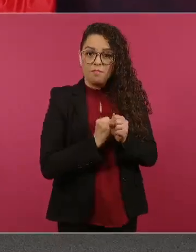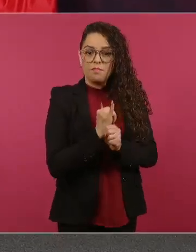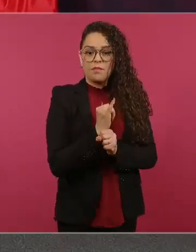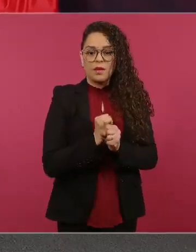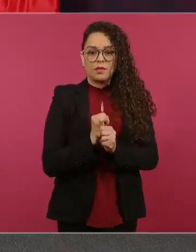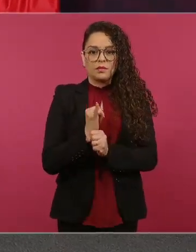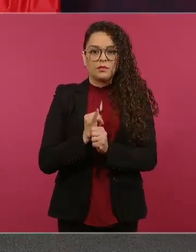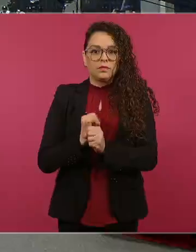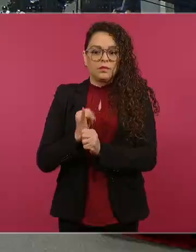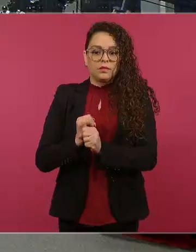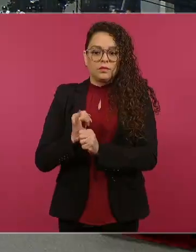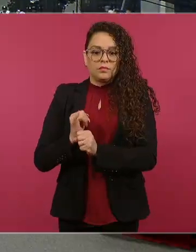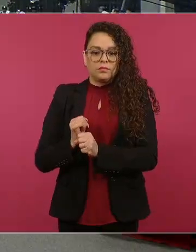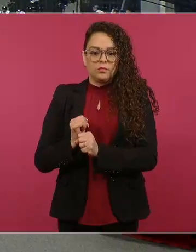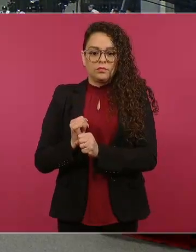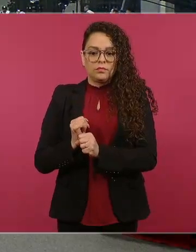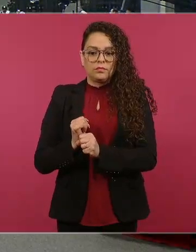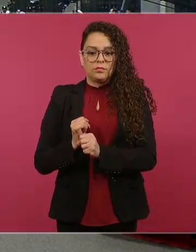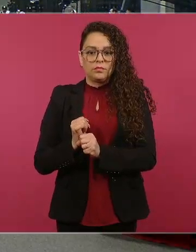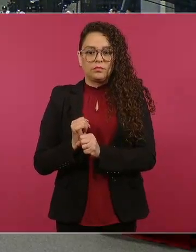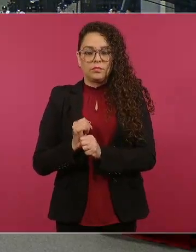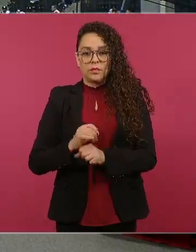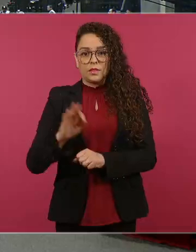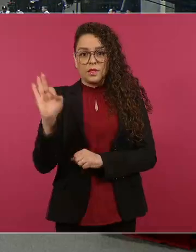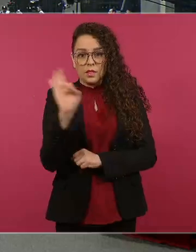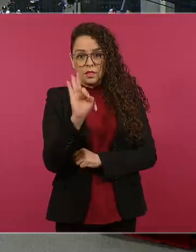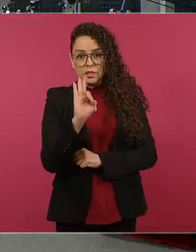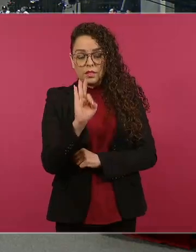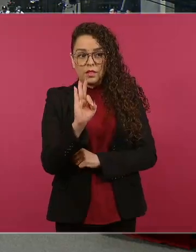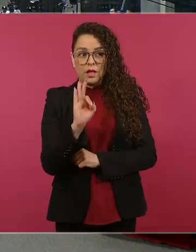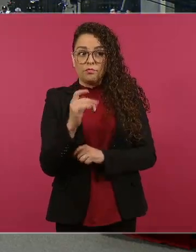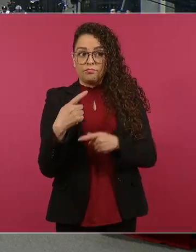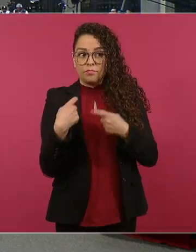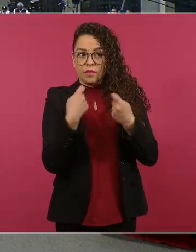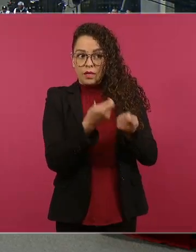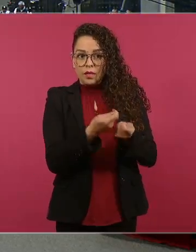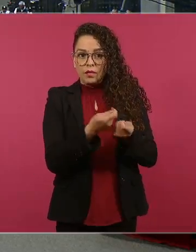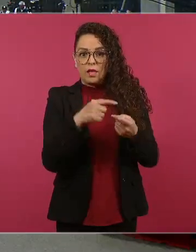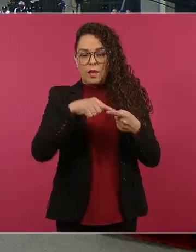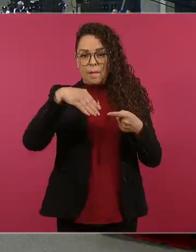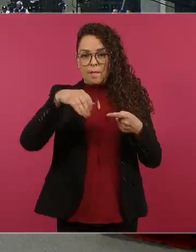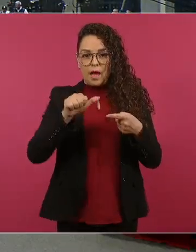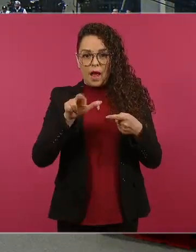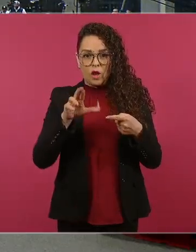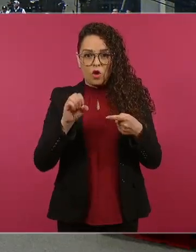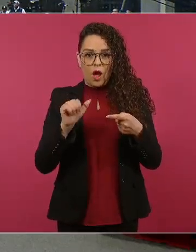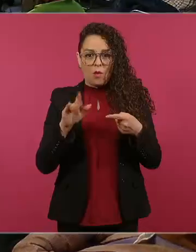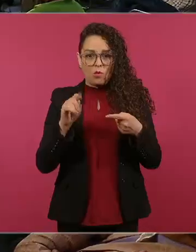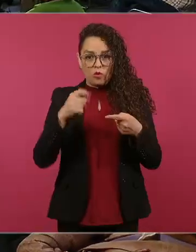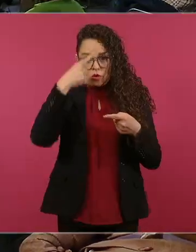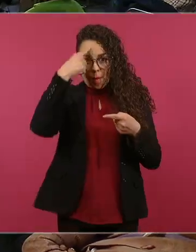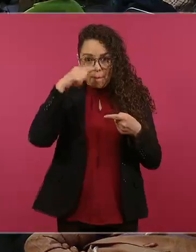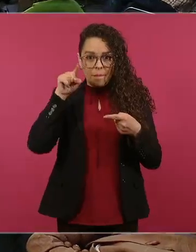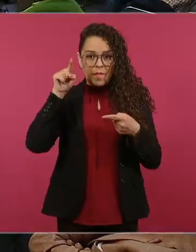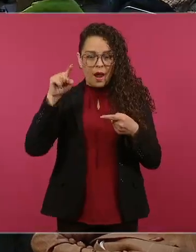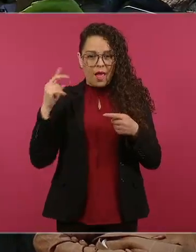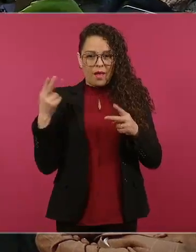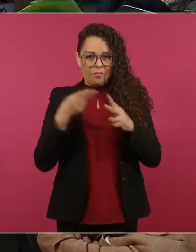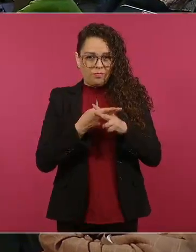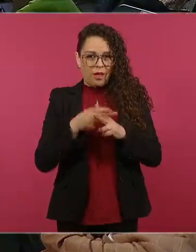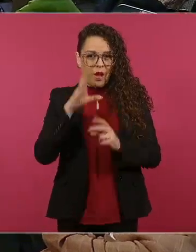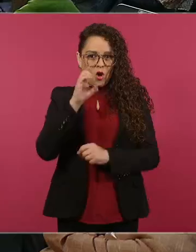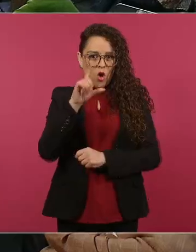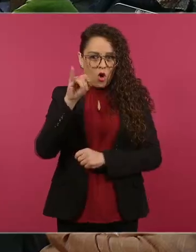¿De tener la posibilidad aplicaría esta ley para Mario Aburto, en el caso Colosio, o para Israel Vallarta, torturado por